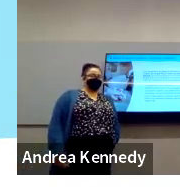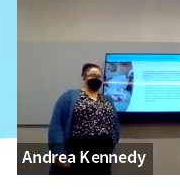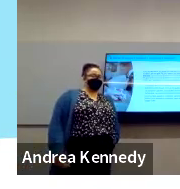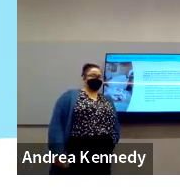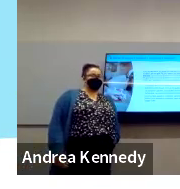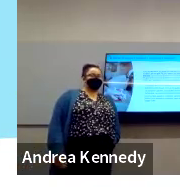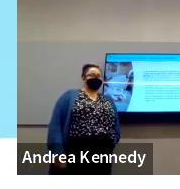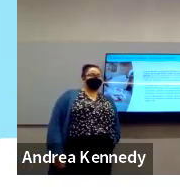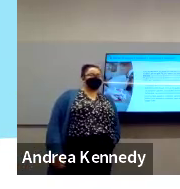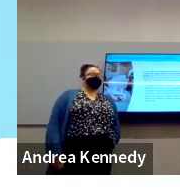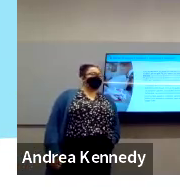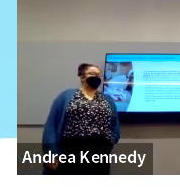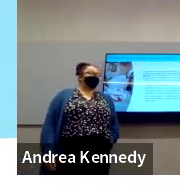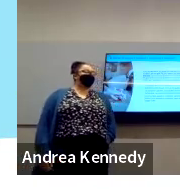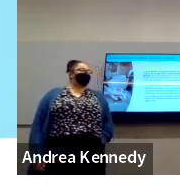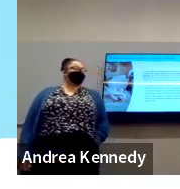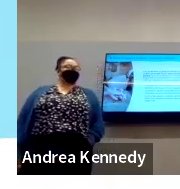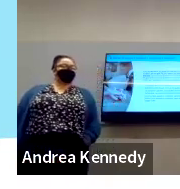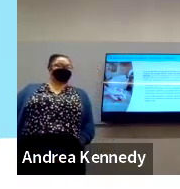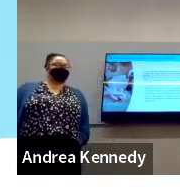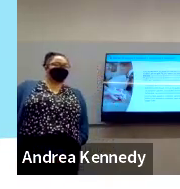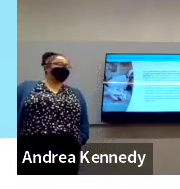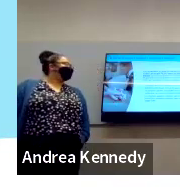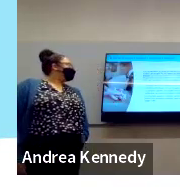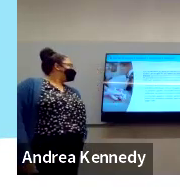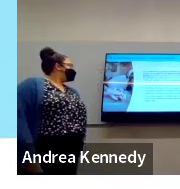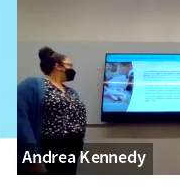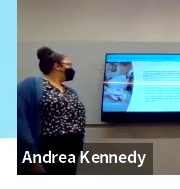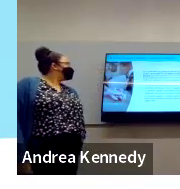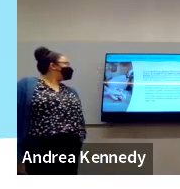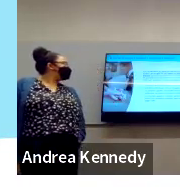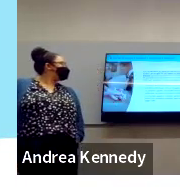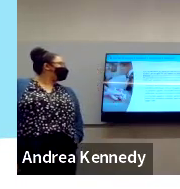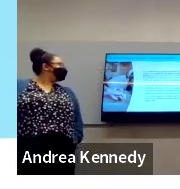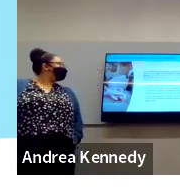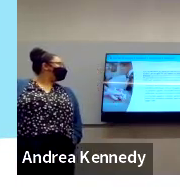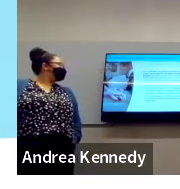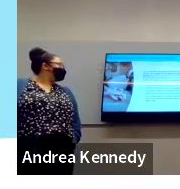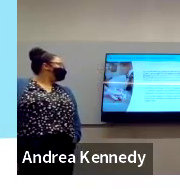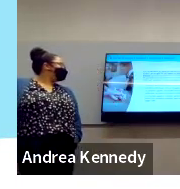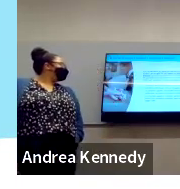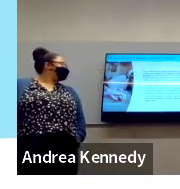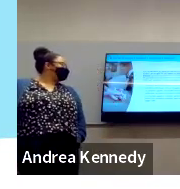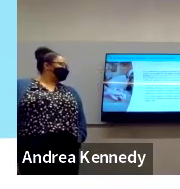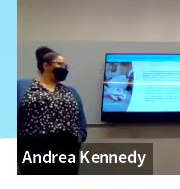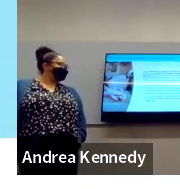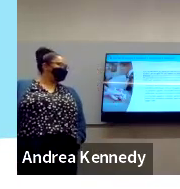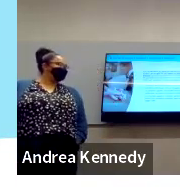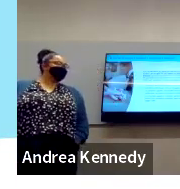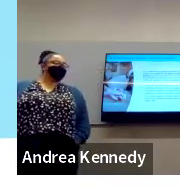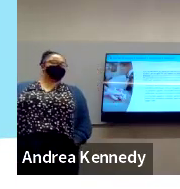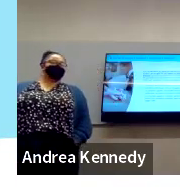renunciando a la posibilidad única que se les está dando para que puedan añadir un importe de ajuste de